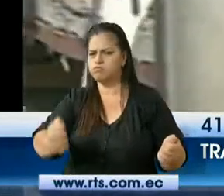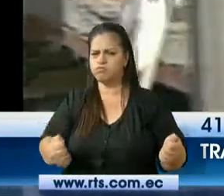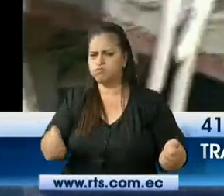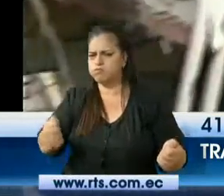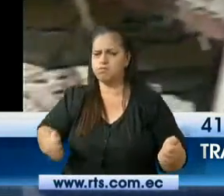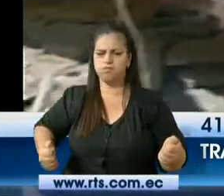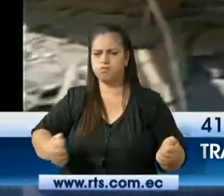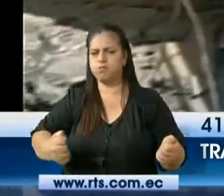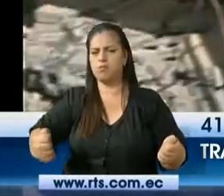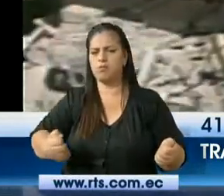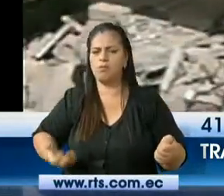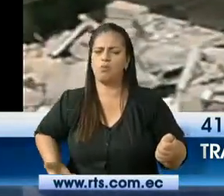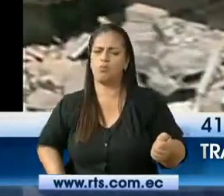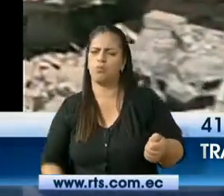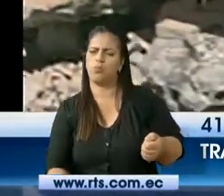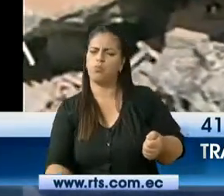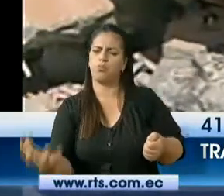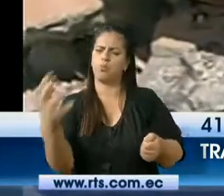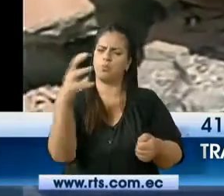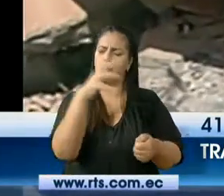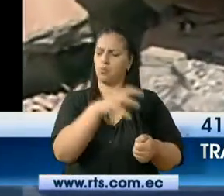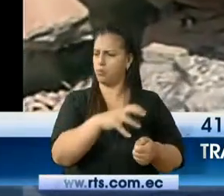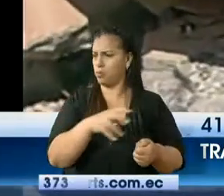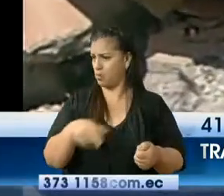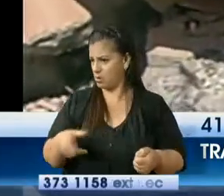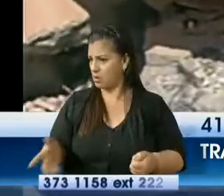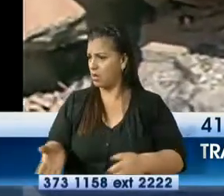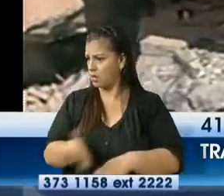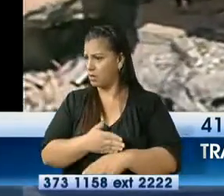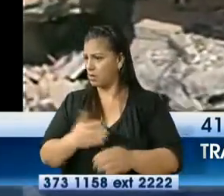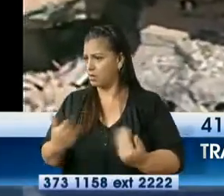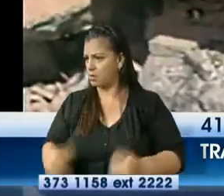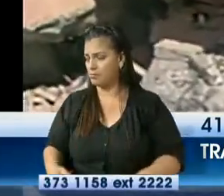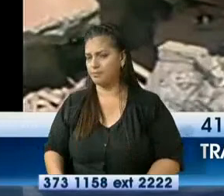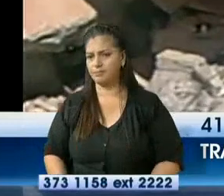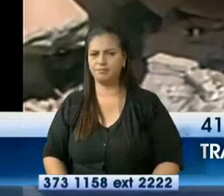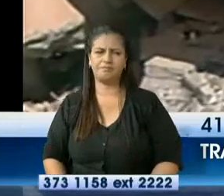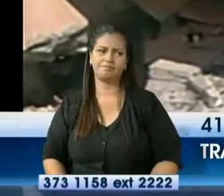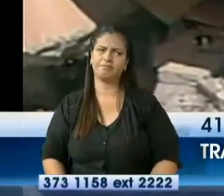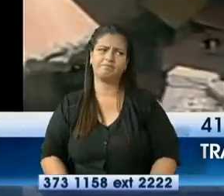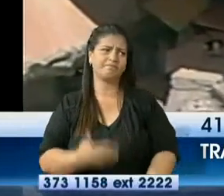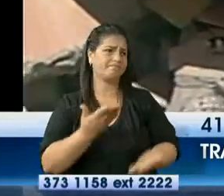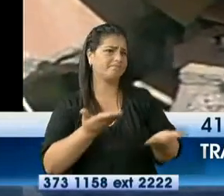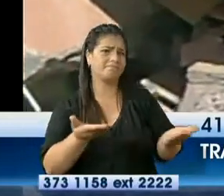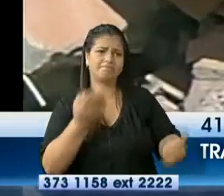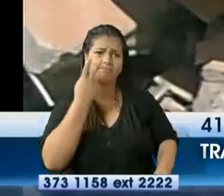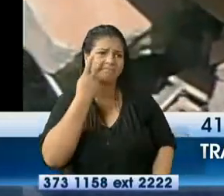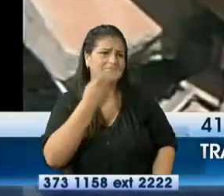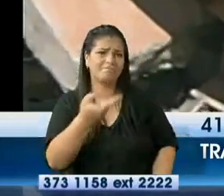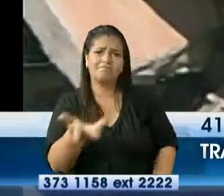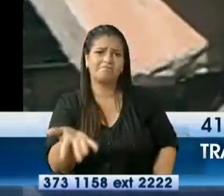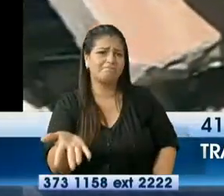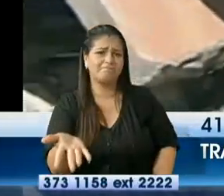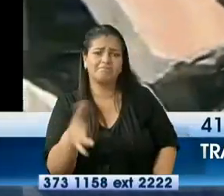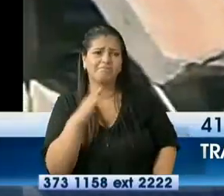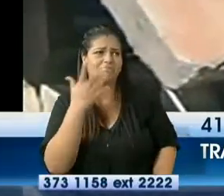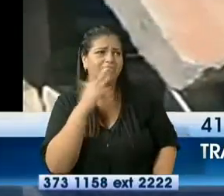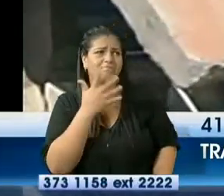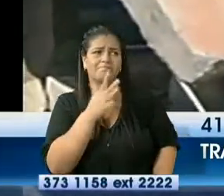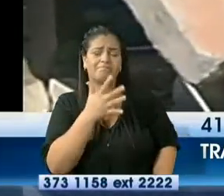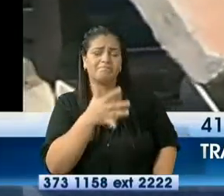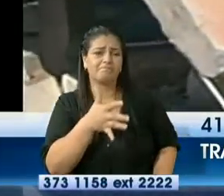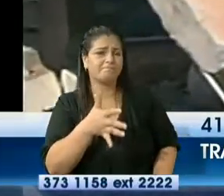propios moradores. Pues como usted ve, todas las cosas siguen ahí, no han venido a ayudarnos